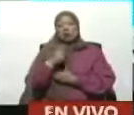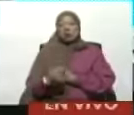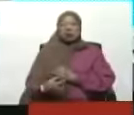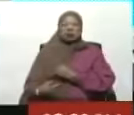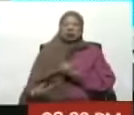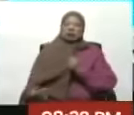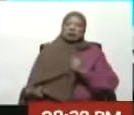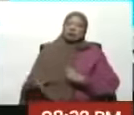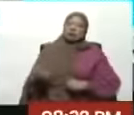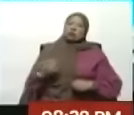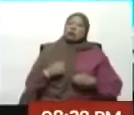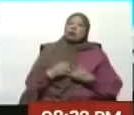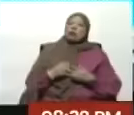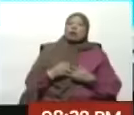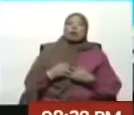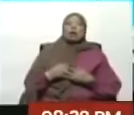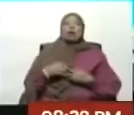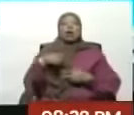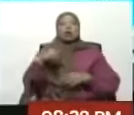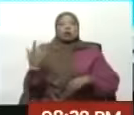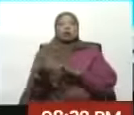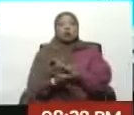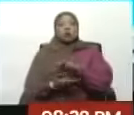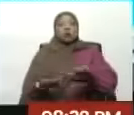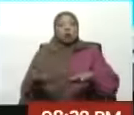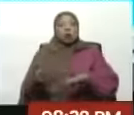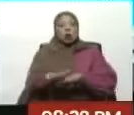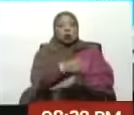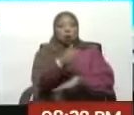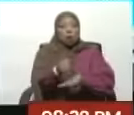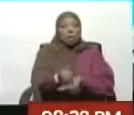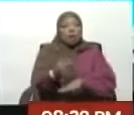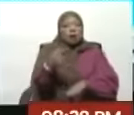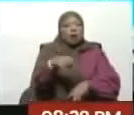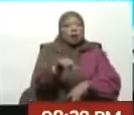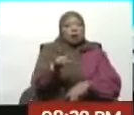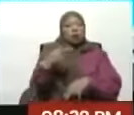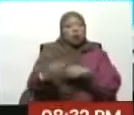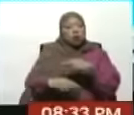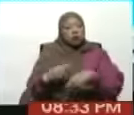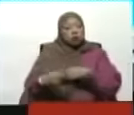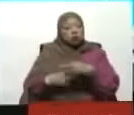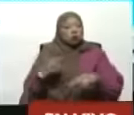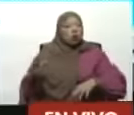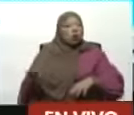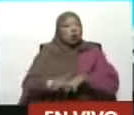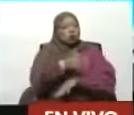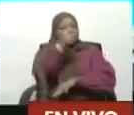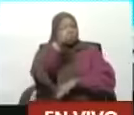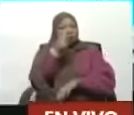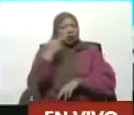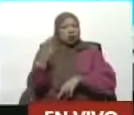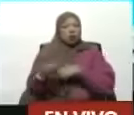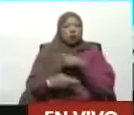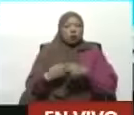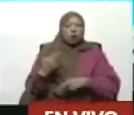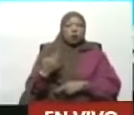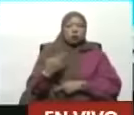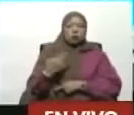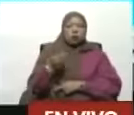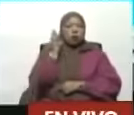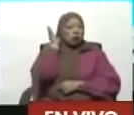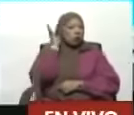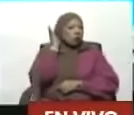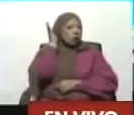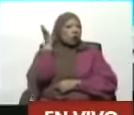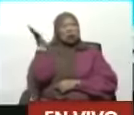Porque ellos crean la guerra, crean el efecto y culpan a Maduro, culpan a la revolución. Hay gente que tiene conciencia